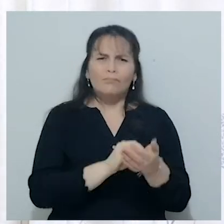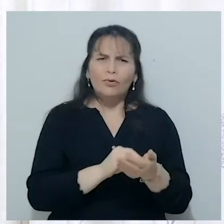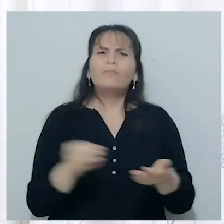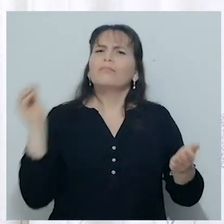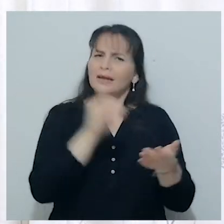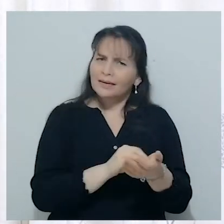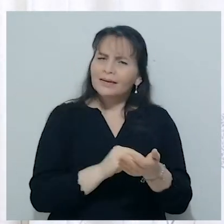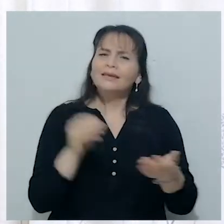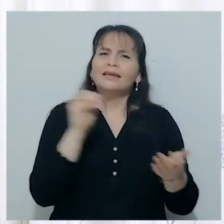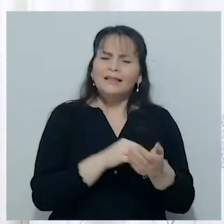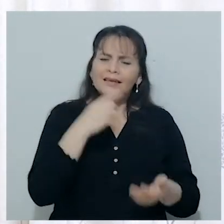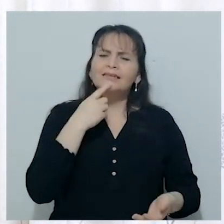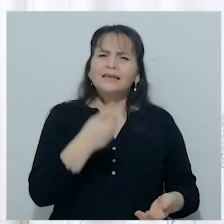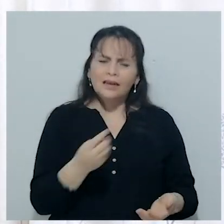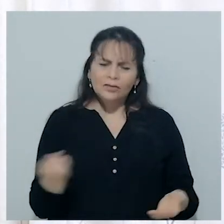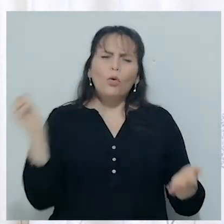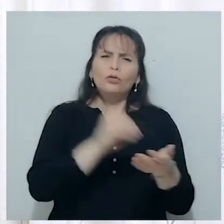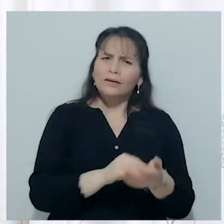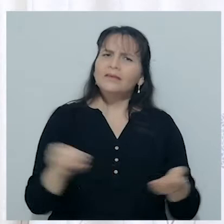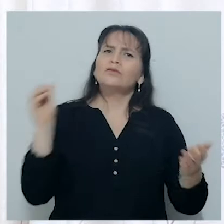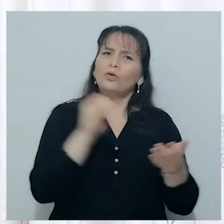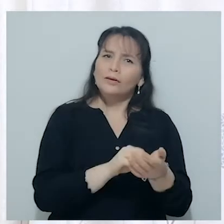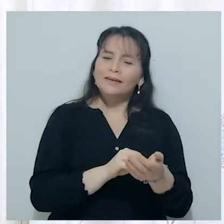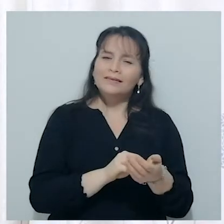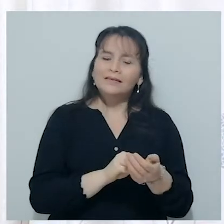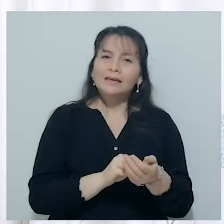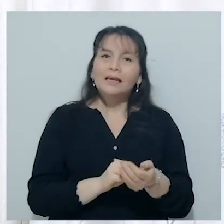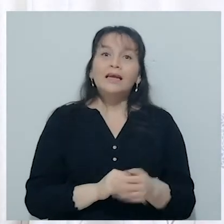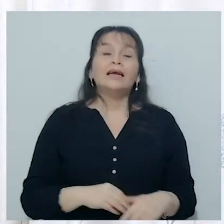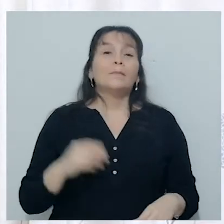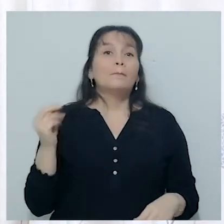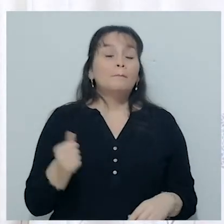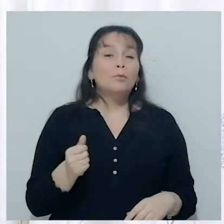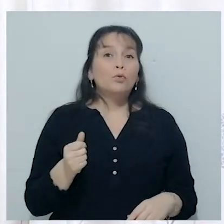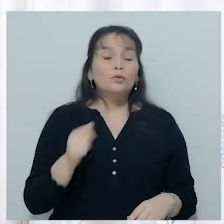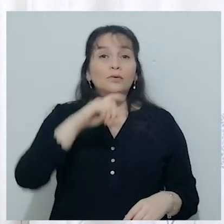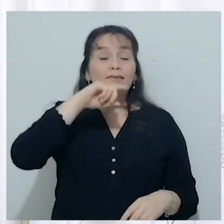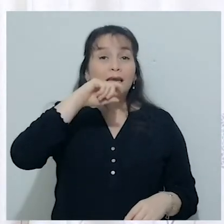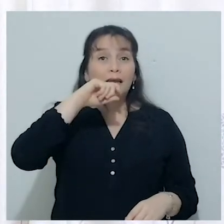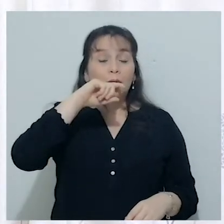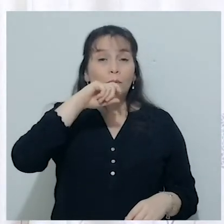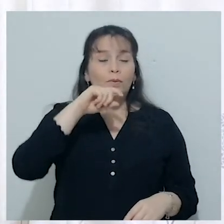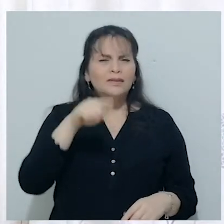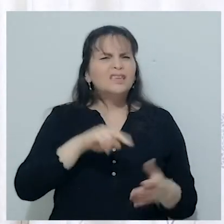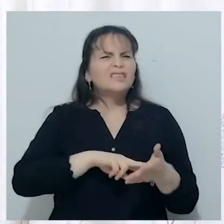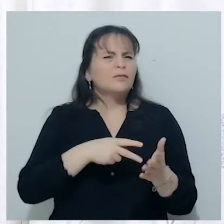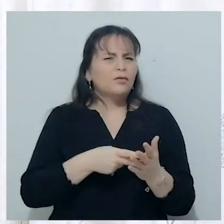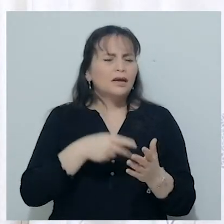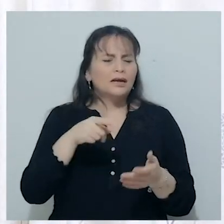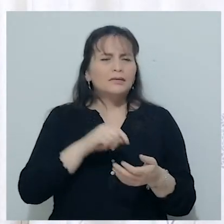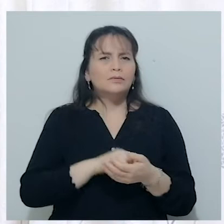diligencia? El diccionario define diligencia como cuidado, prontitud,